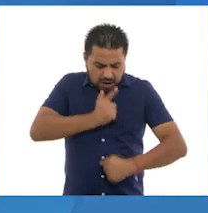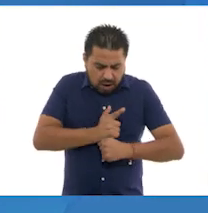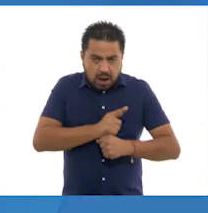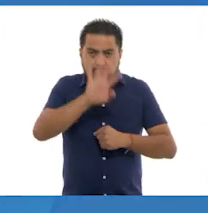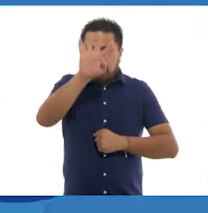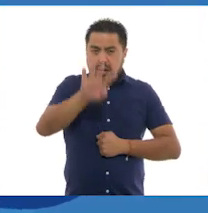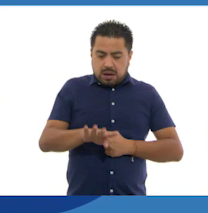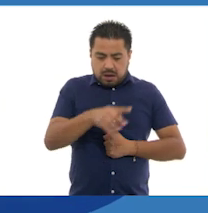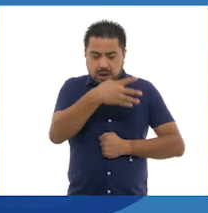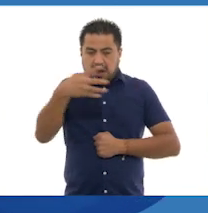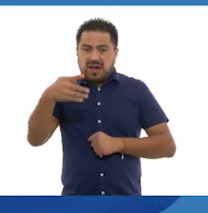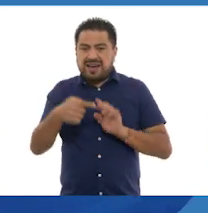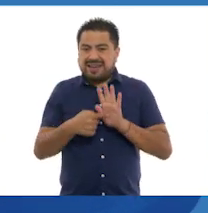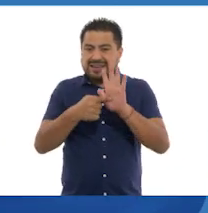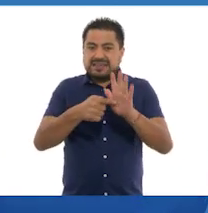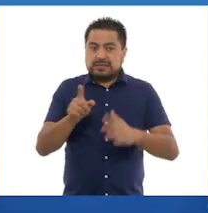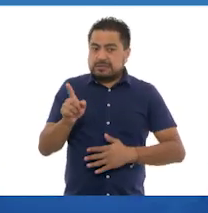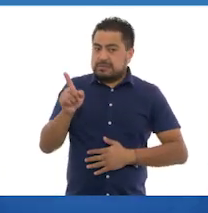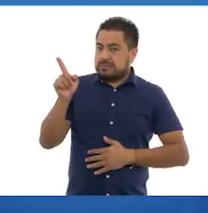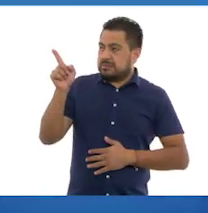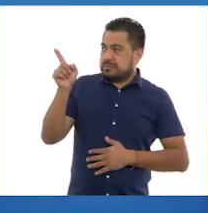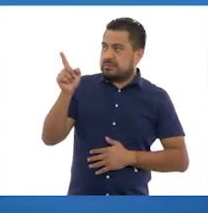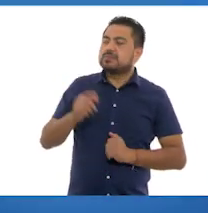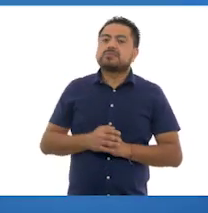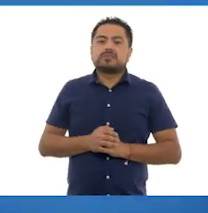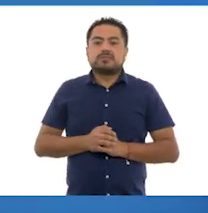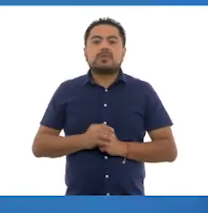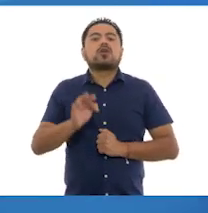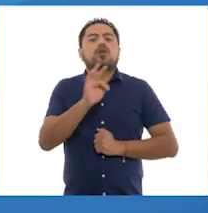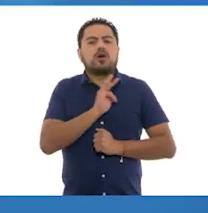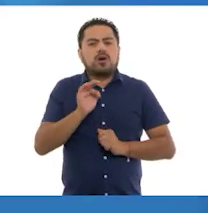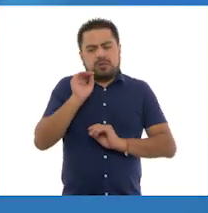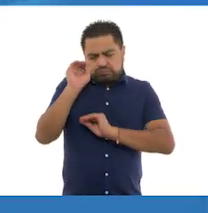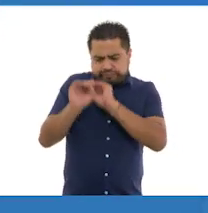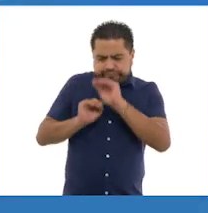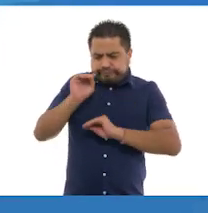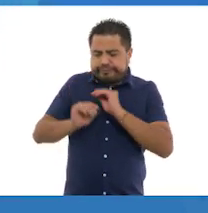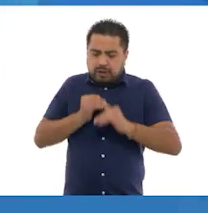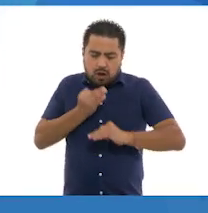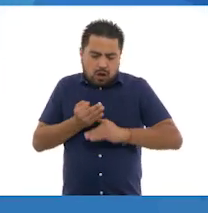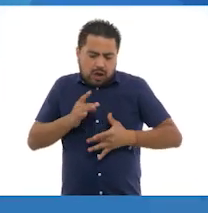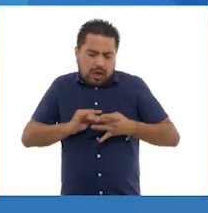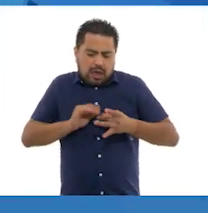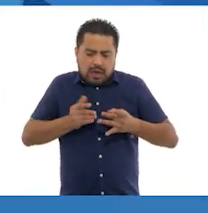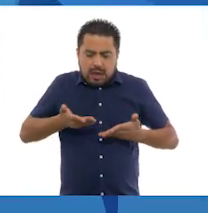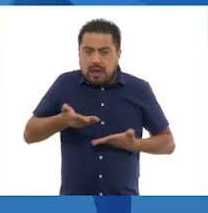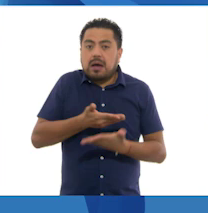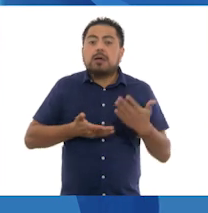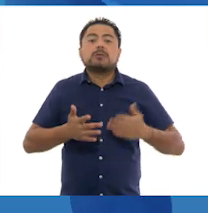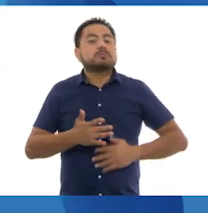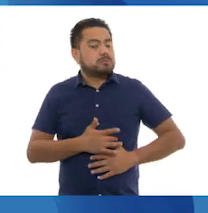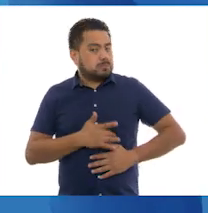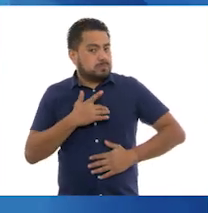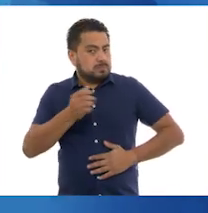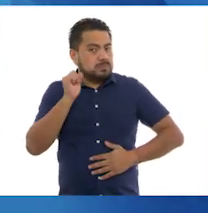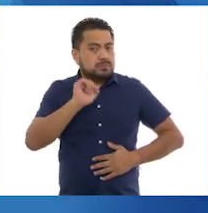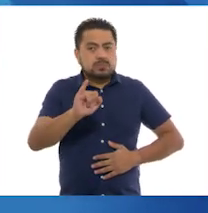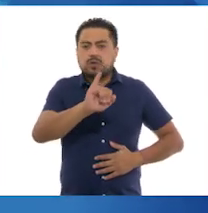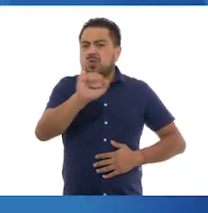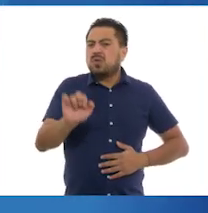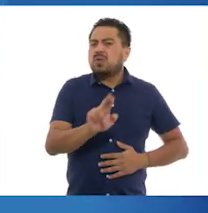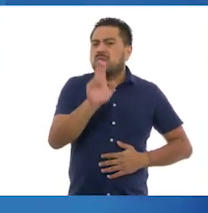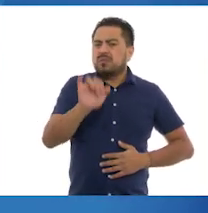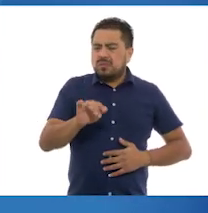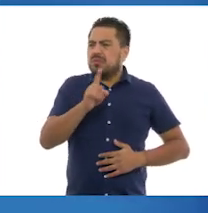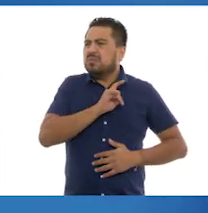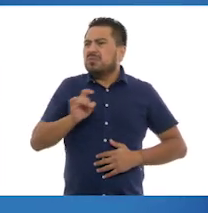tabla como la que se muestra ahora en su pantalla. Y podemos irla completando con lo que comentamos. ¿Les parece? Juan Carlos, ¿nos ayudas